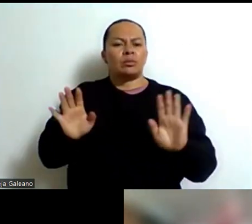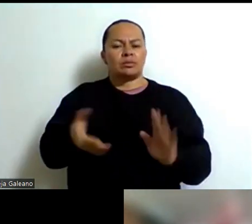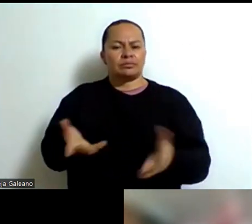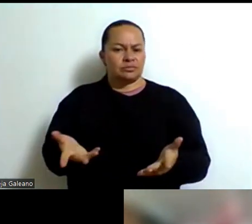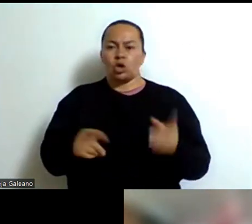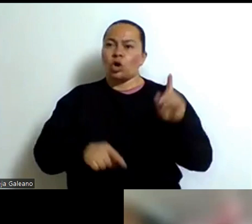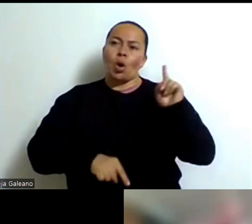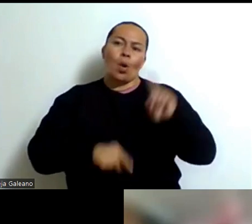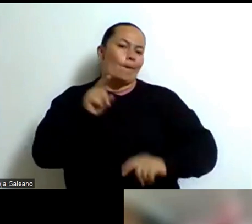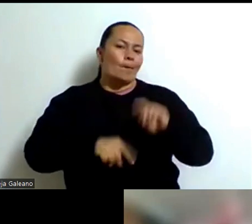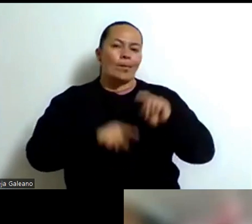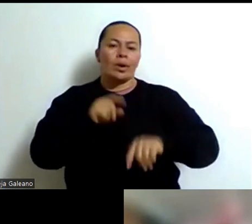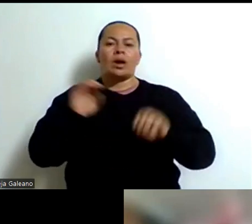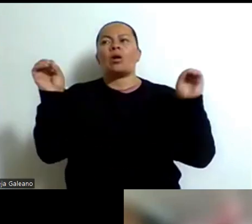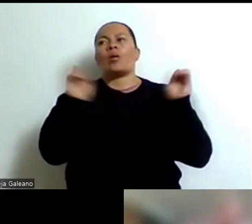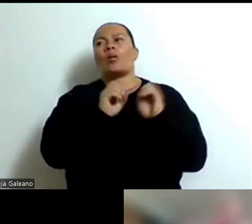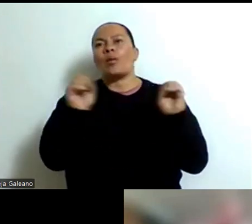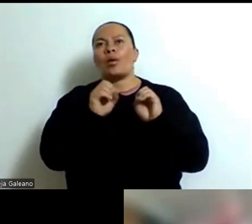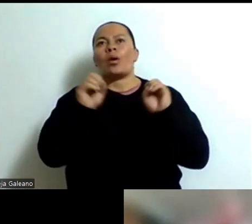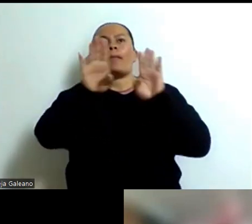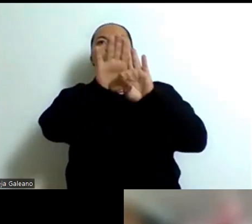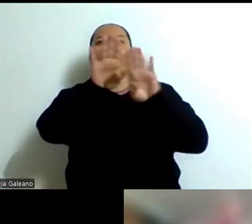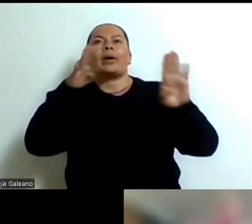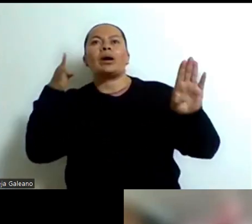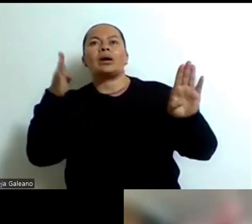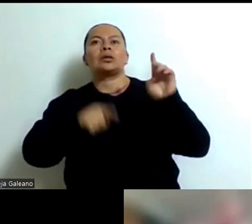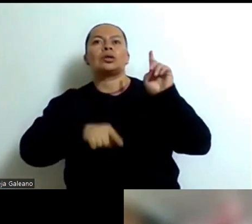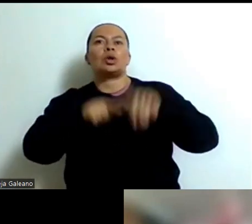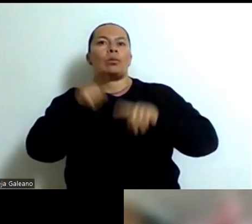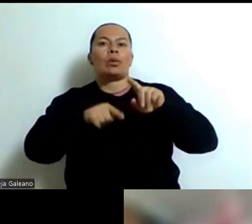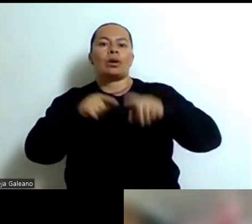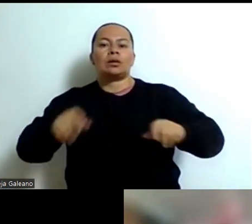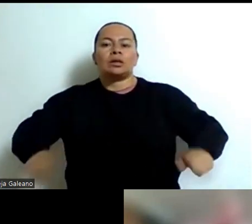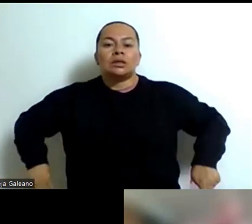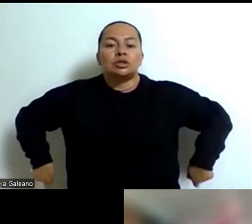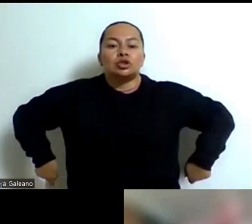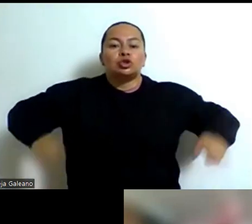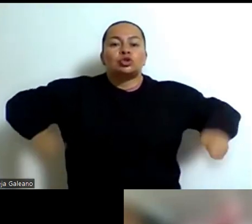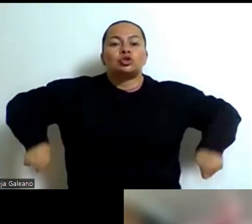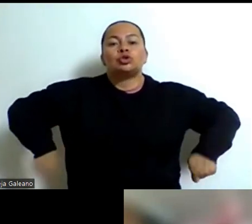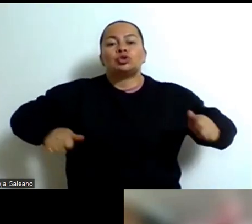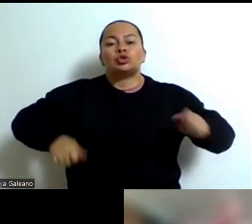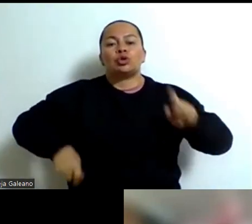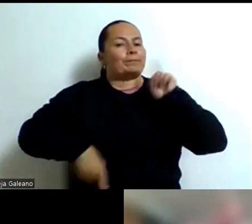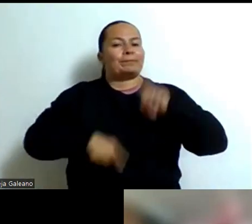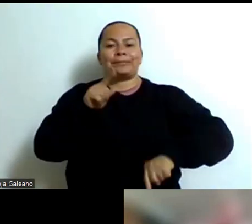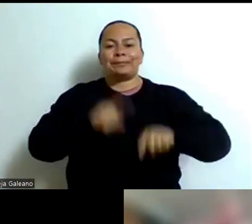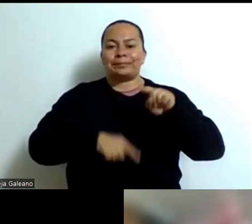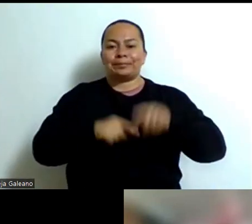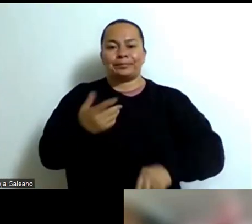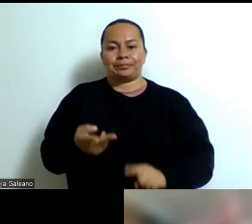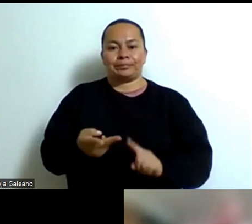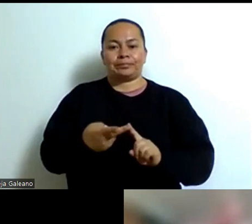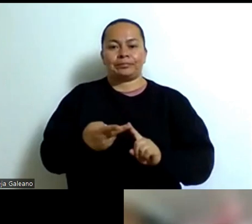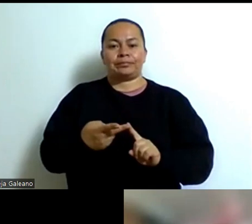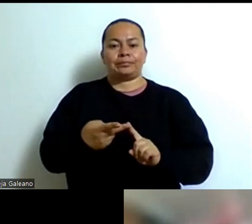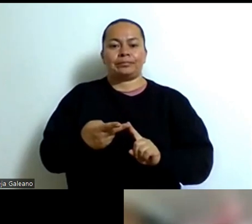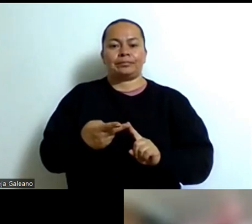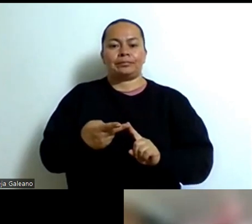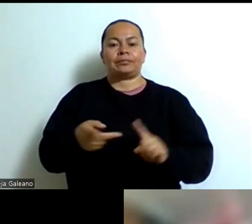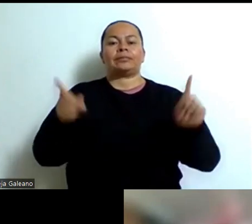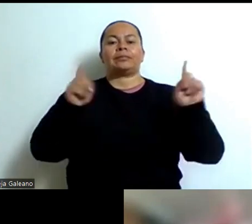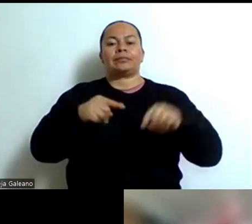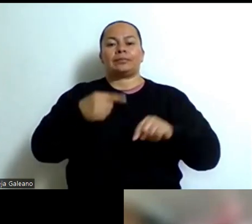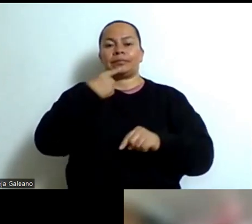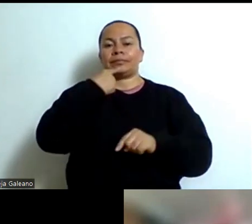no es que si ponemos la puerta entonces no vas a poder entrar con la silla de ruedas H entonces Ella